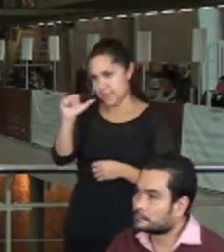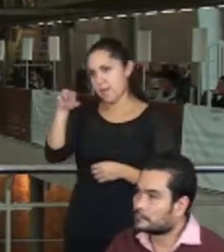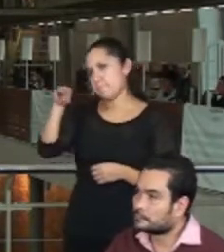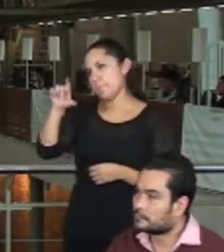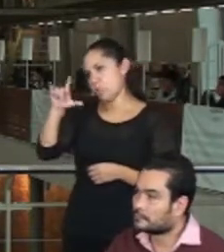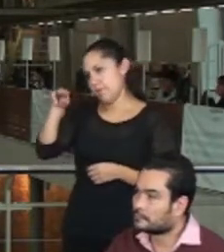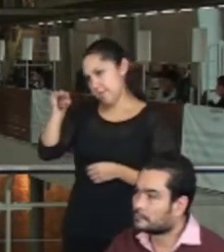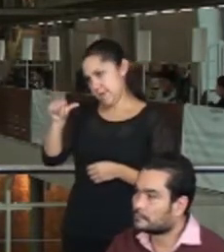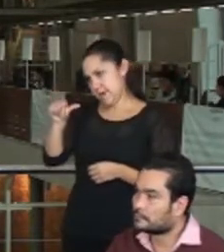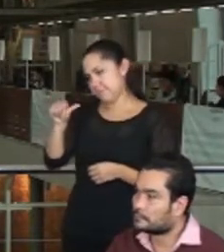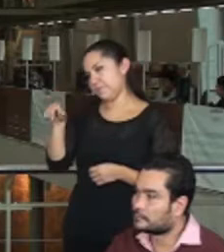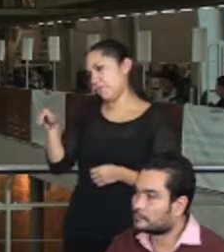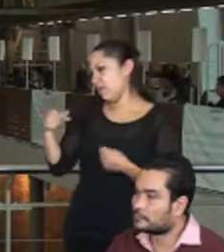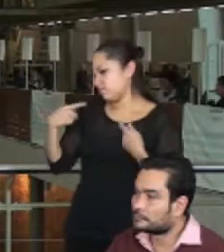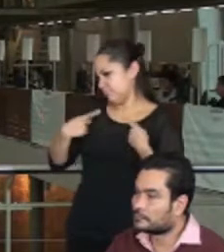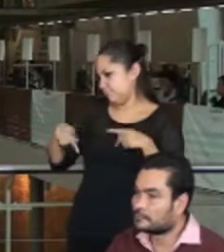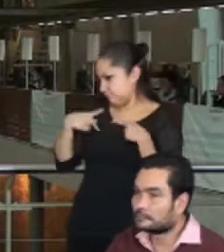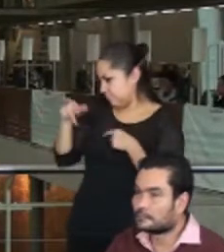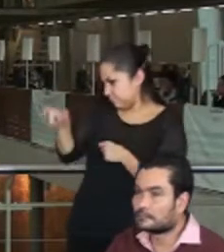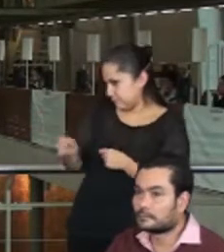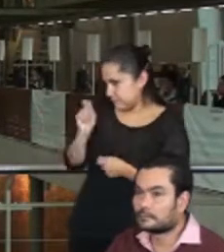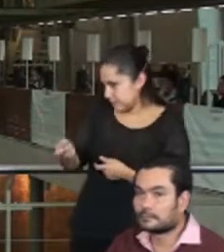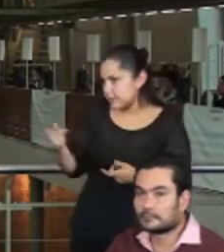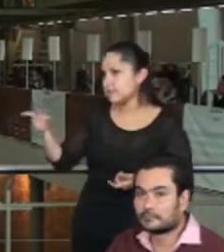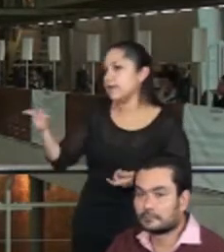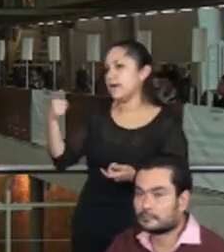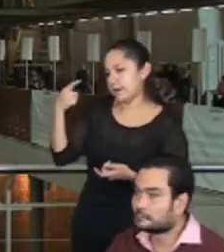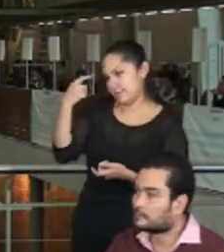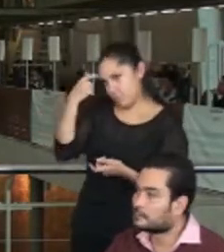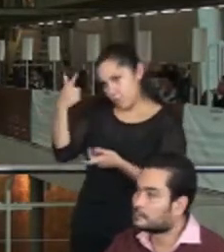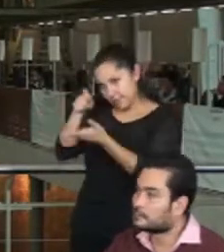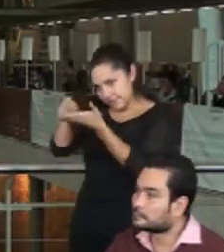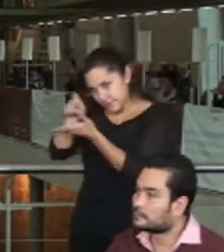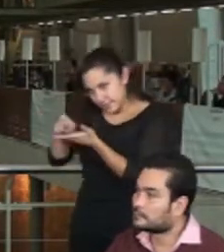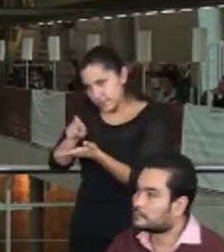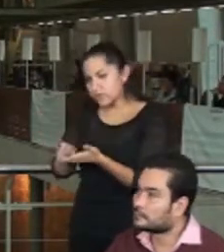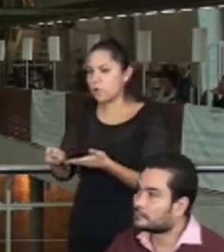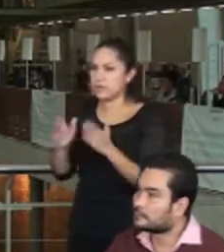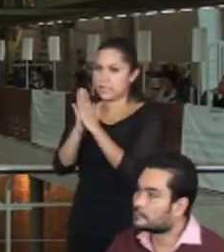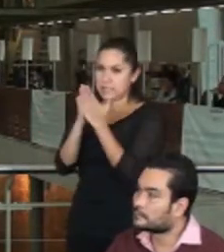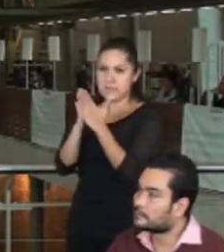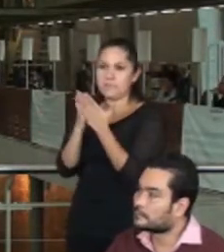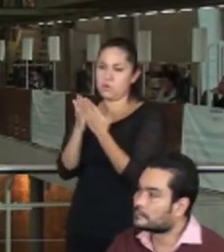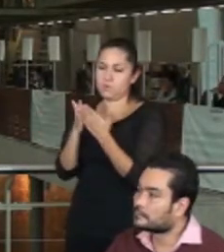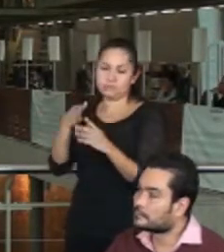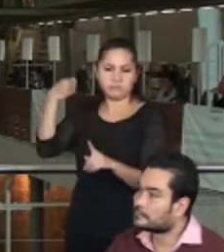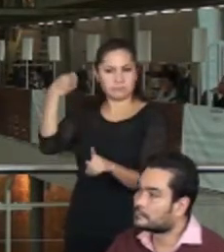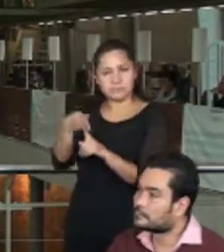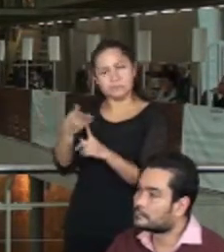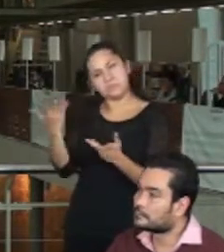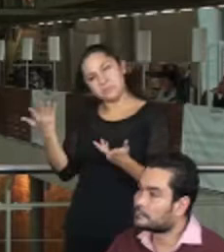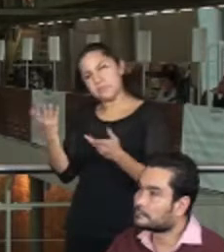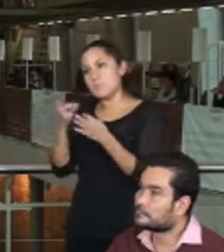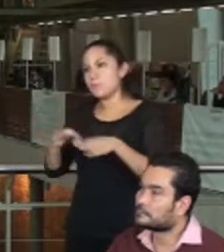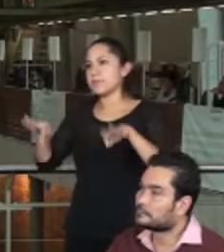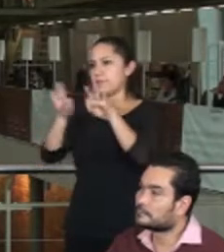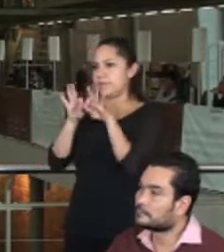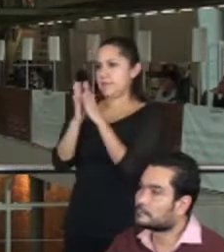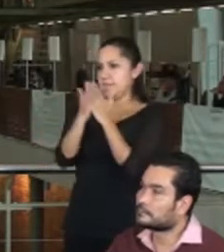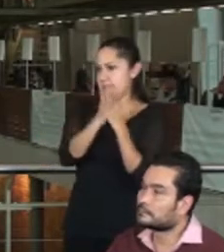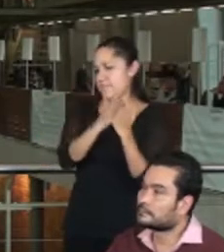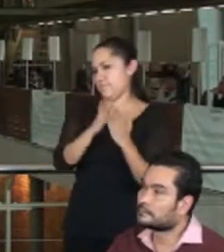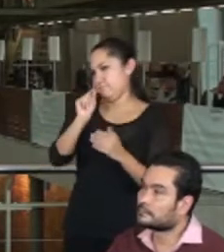escritora es autora de libros emblemáticos de la literatura infantil en mexico y además ha dedicado